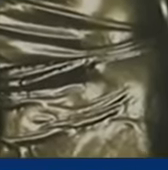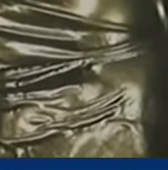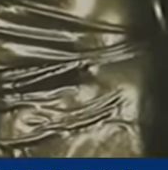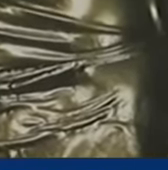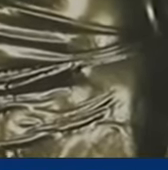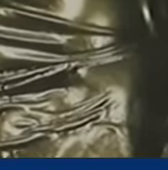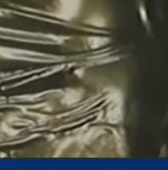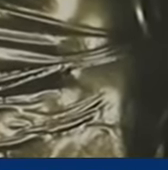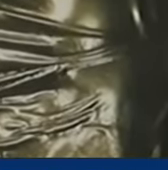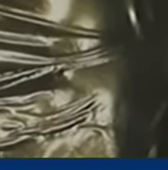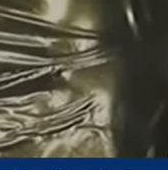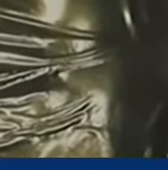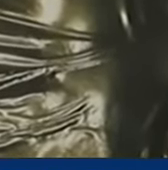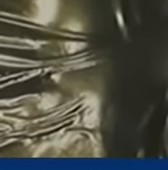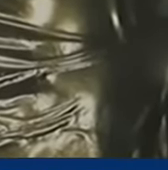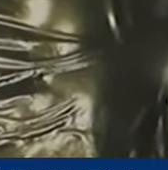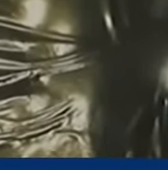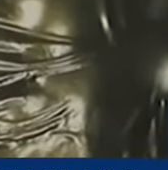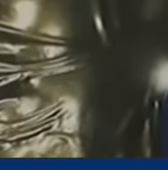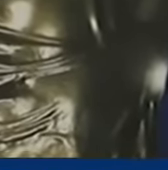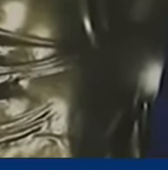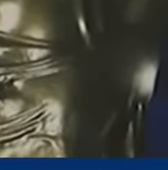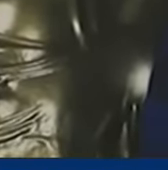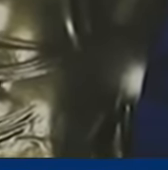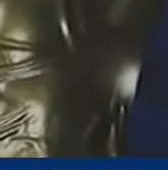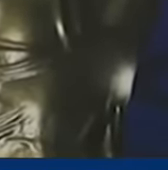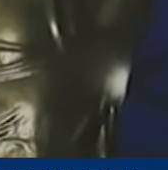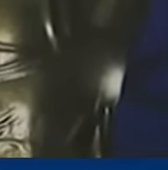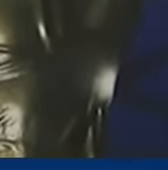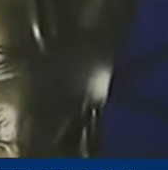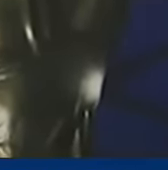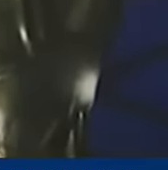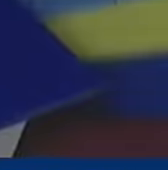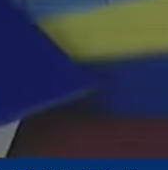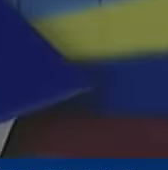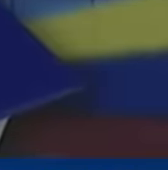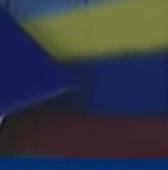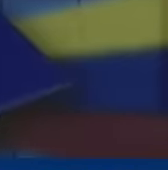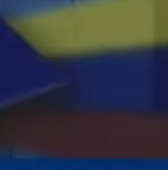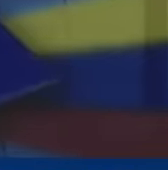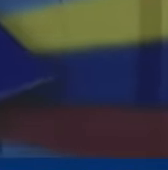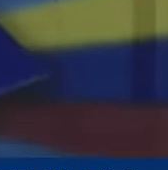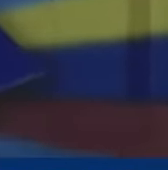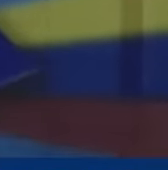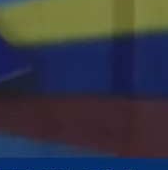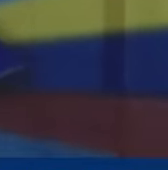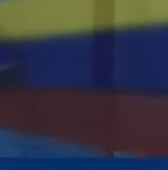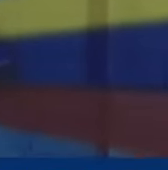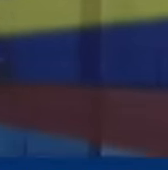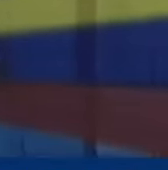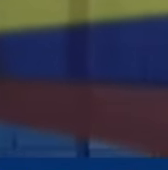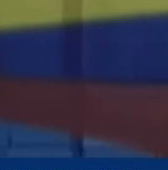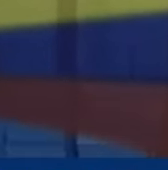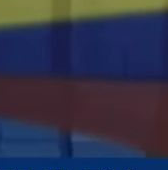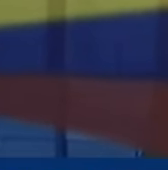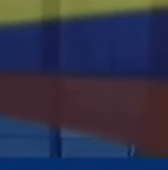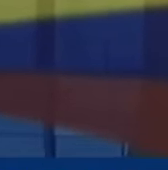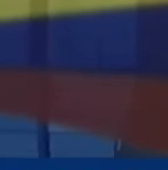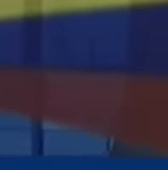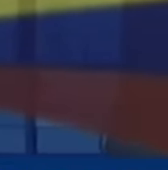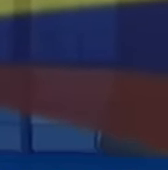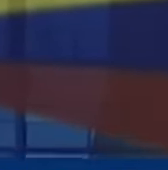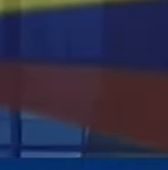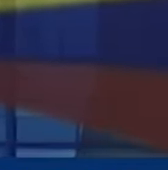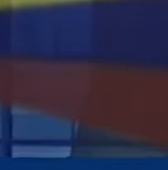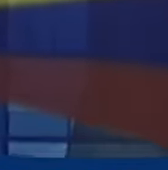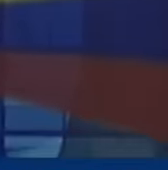justamente incorporados a este proceso de investigación. Este ataque cibernético, según denunciaba